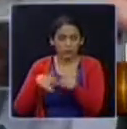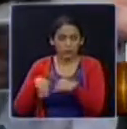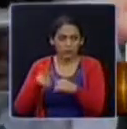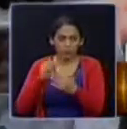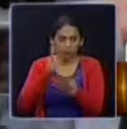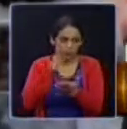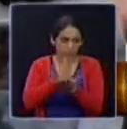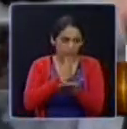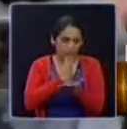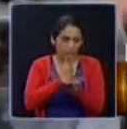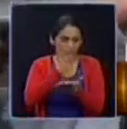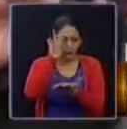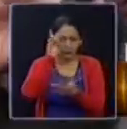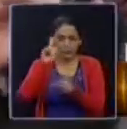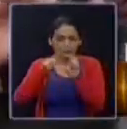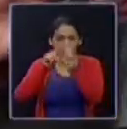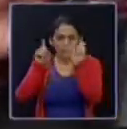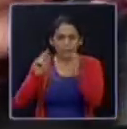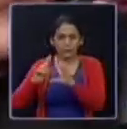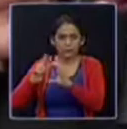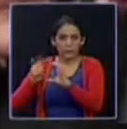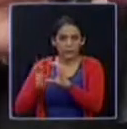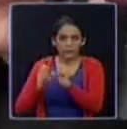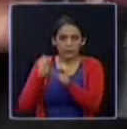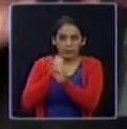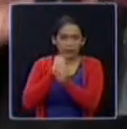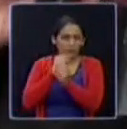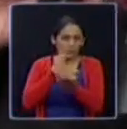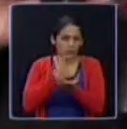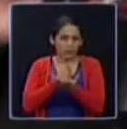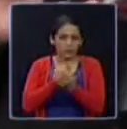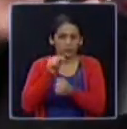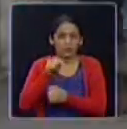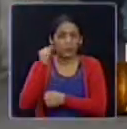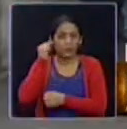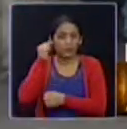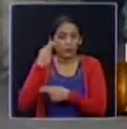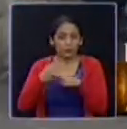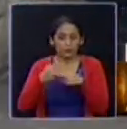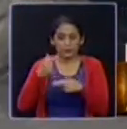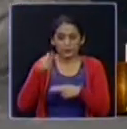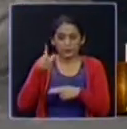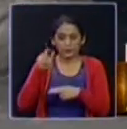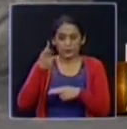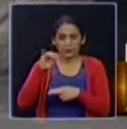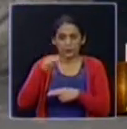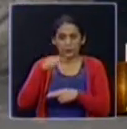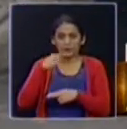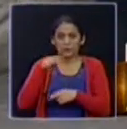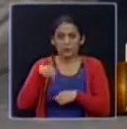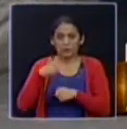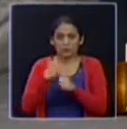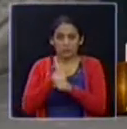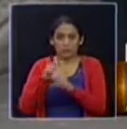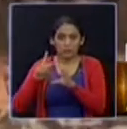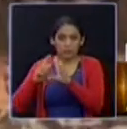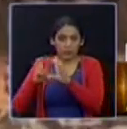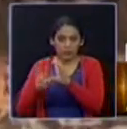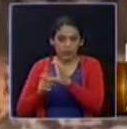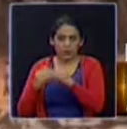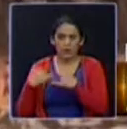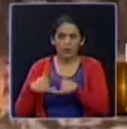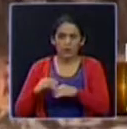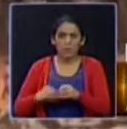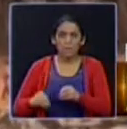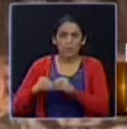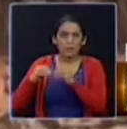de las compañías mineras. Gloria Chicaiza, de Acción Ecológica, asegura que las concesiones mineras en el país se han incrementado bajo